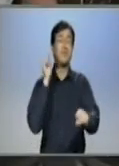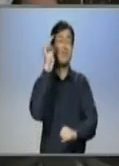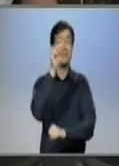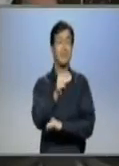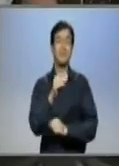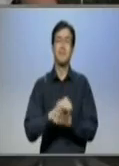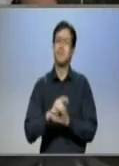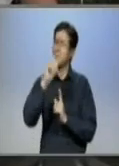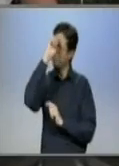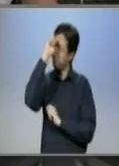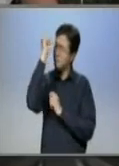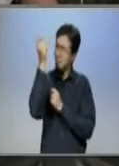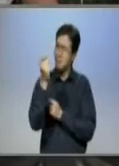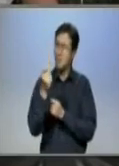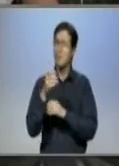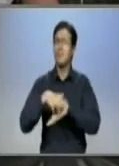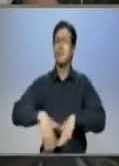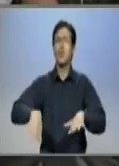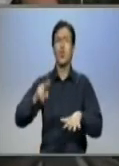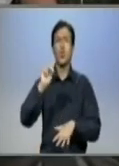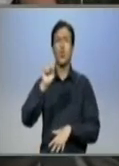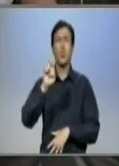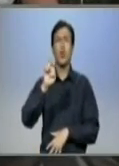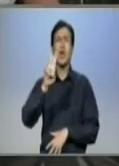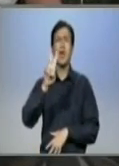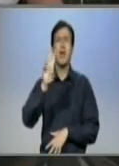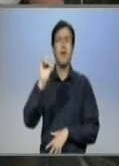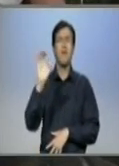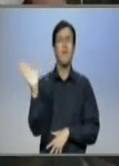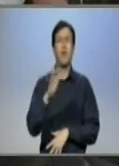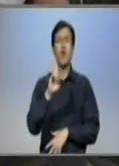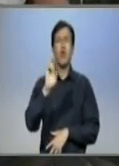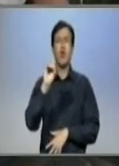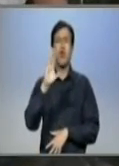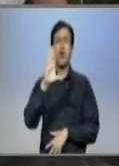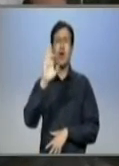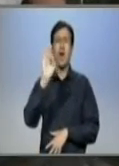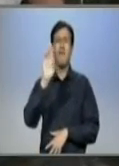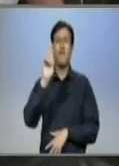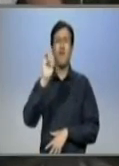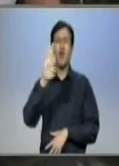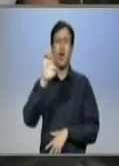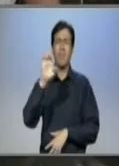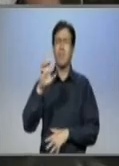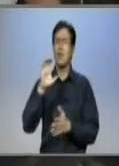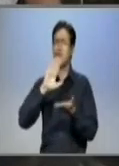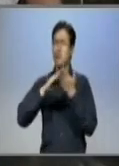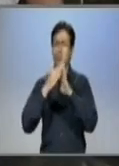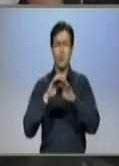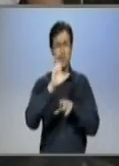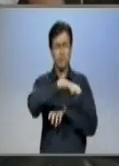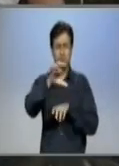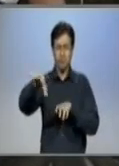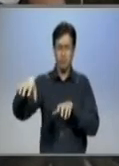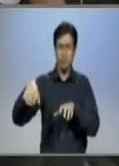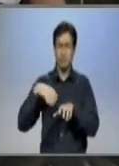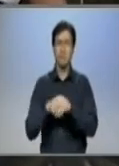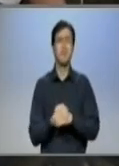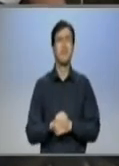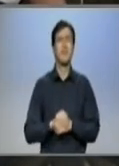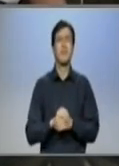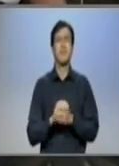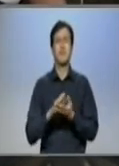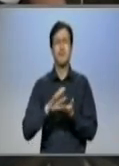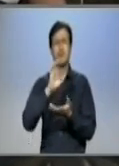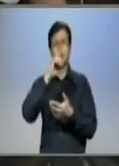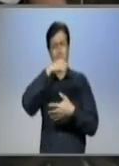Nuevo Rocafuerte, la puerta amazónica del Ecuador y sus poblados y comunas circundantes, Alta Florencia,